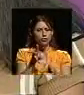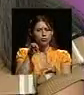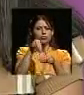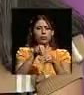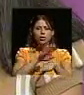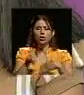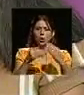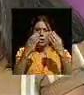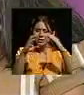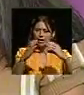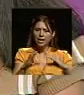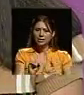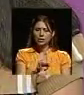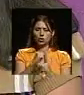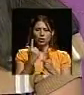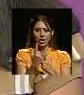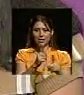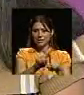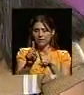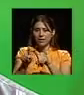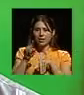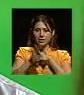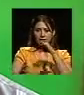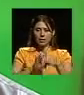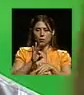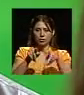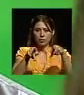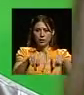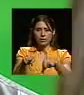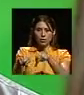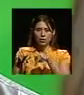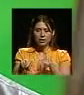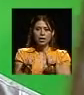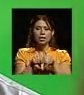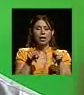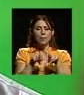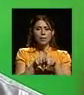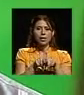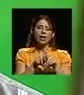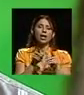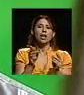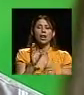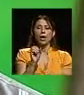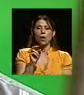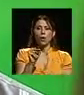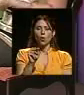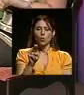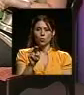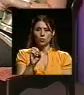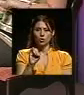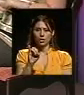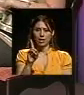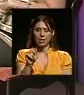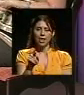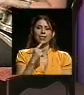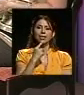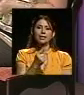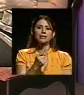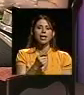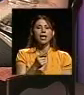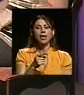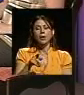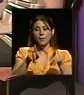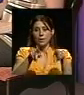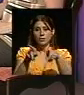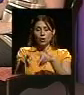sociales, en todas las diferentes tipos de poblaciones. Incluso la ONU-SIDA dice que de las poblaciones más en alto riesgo, que